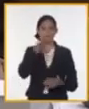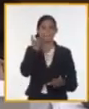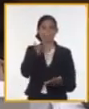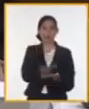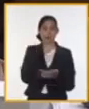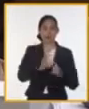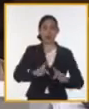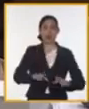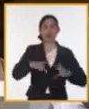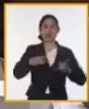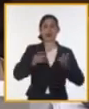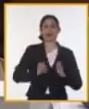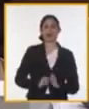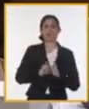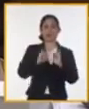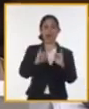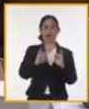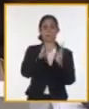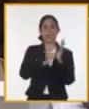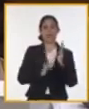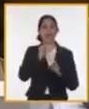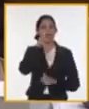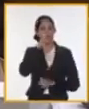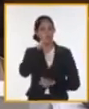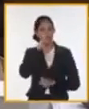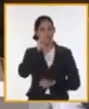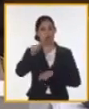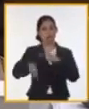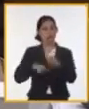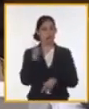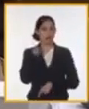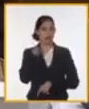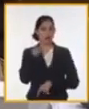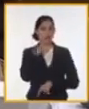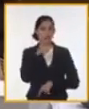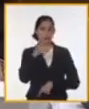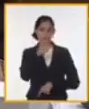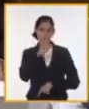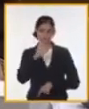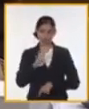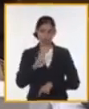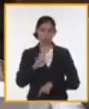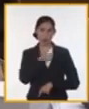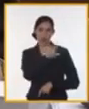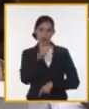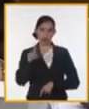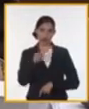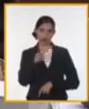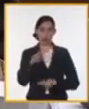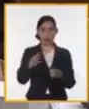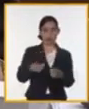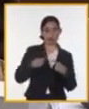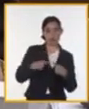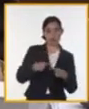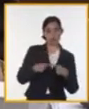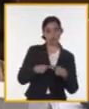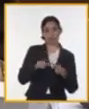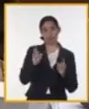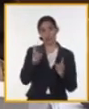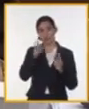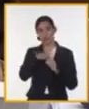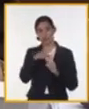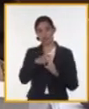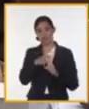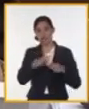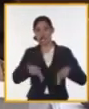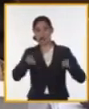informar en noviembre del 2025, quiere decir, en el 11º pleno del Comité Central. Con relación a este acuerdo, si alguien